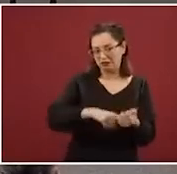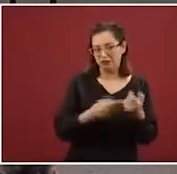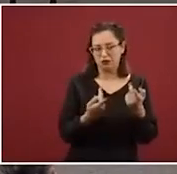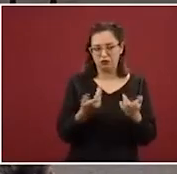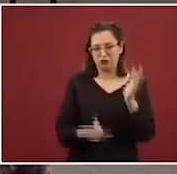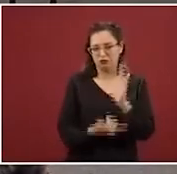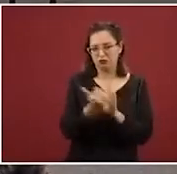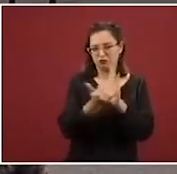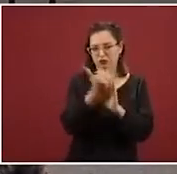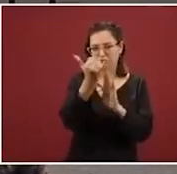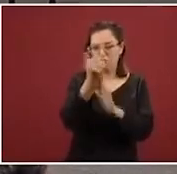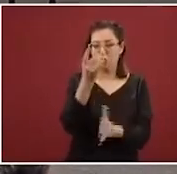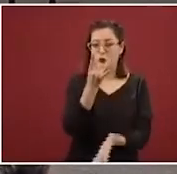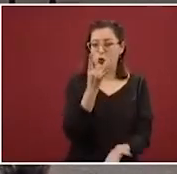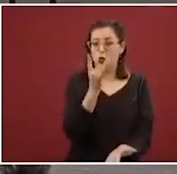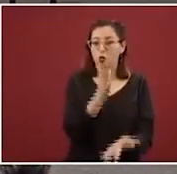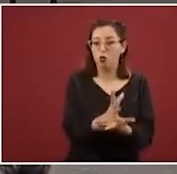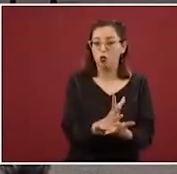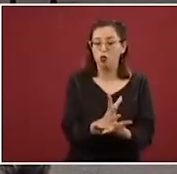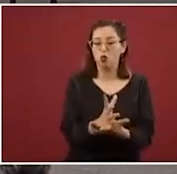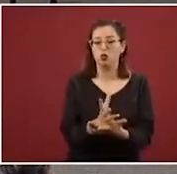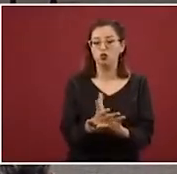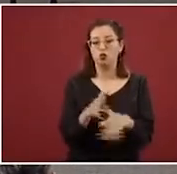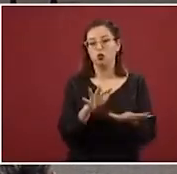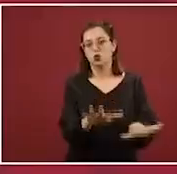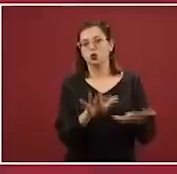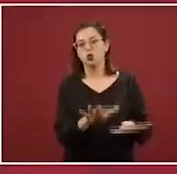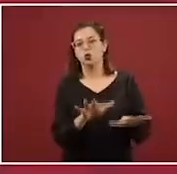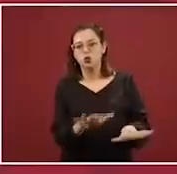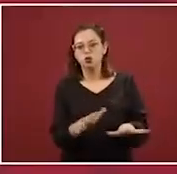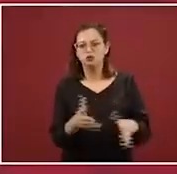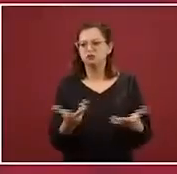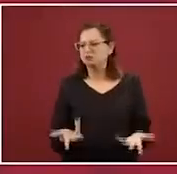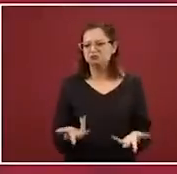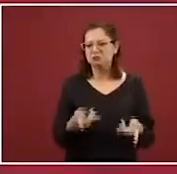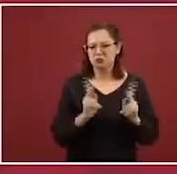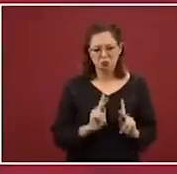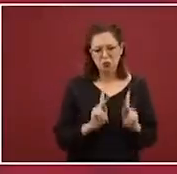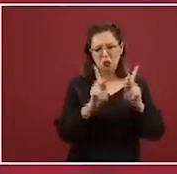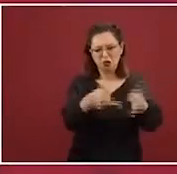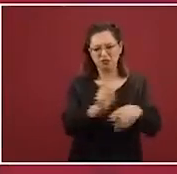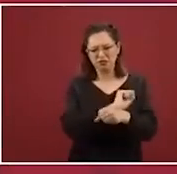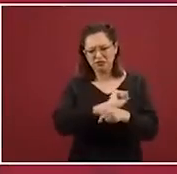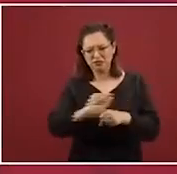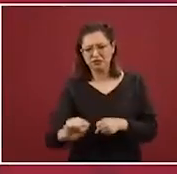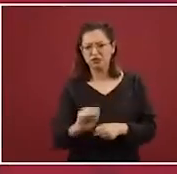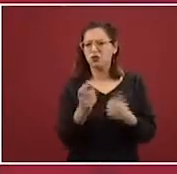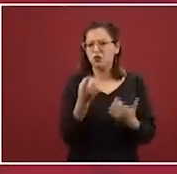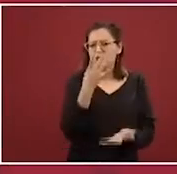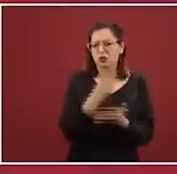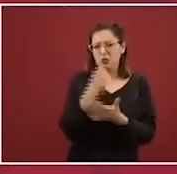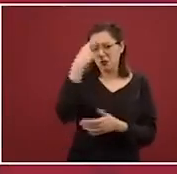son obras de relumbrón, es un puente funcional.